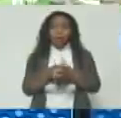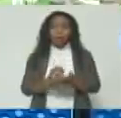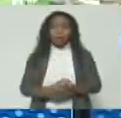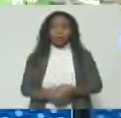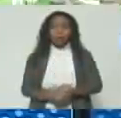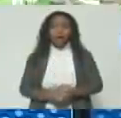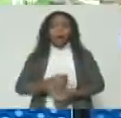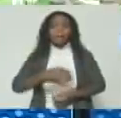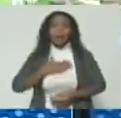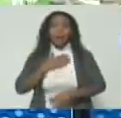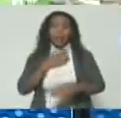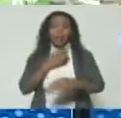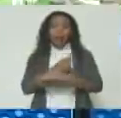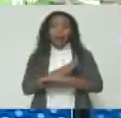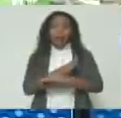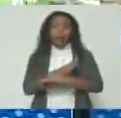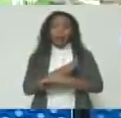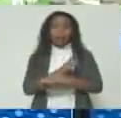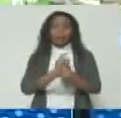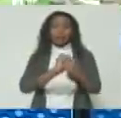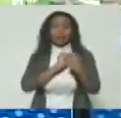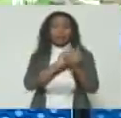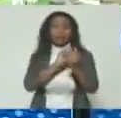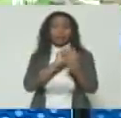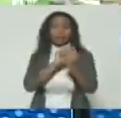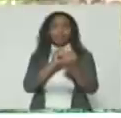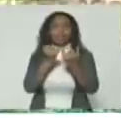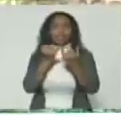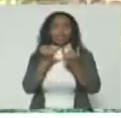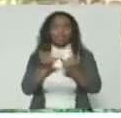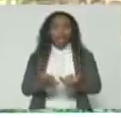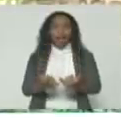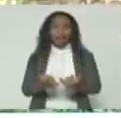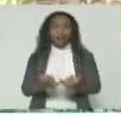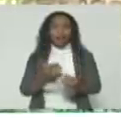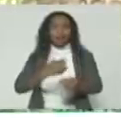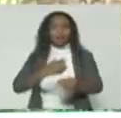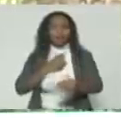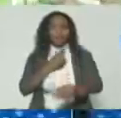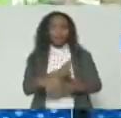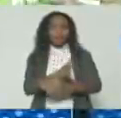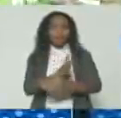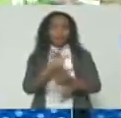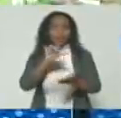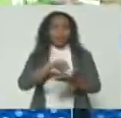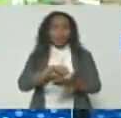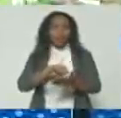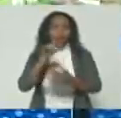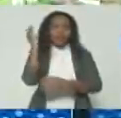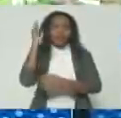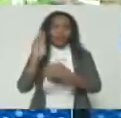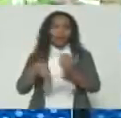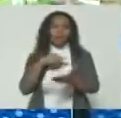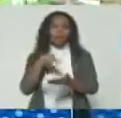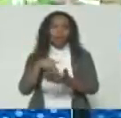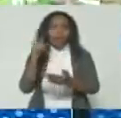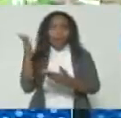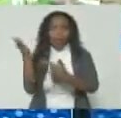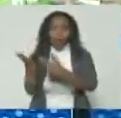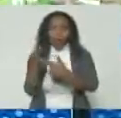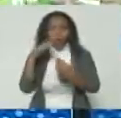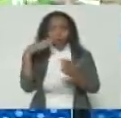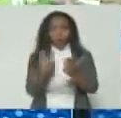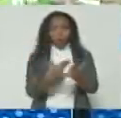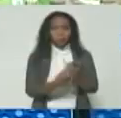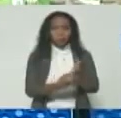que puede ir a una interpelación de inmediato al seno de la Asamblea Nacional y que ellos saquen las pruebas.